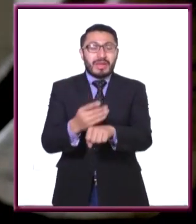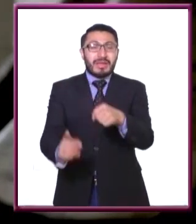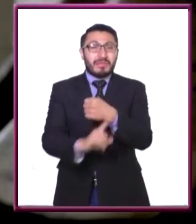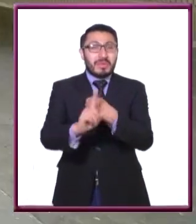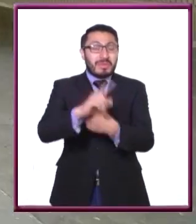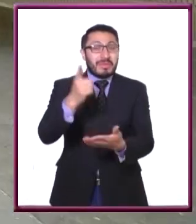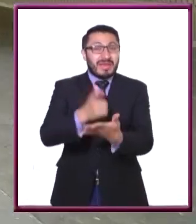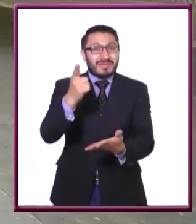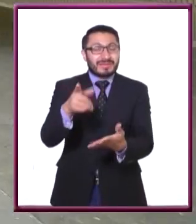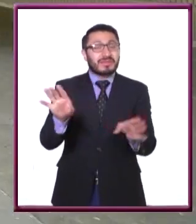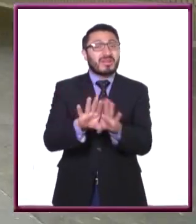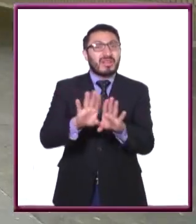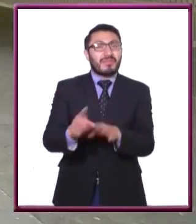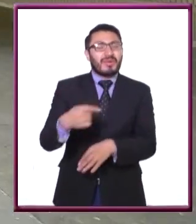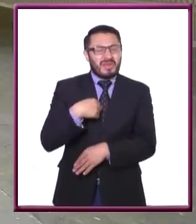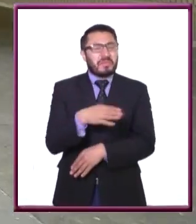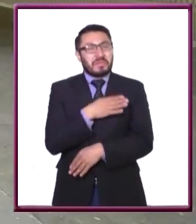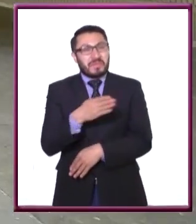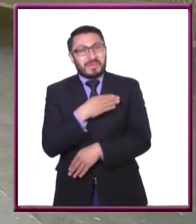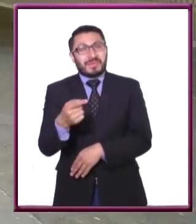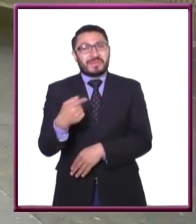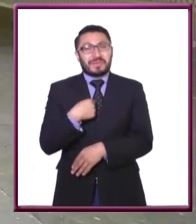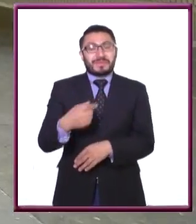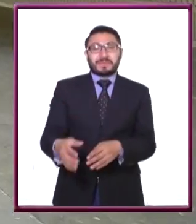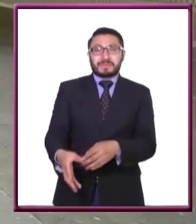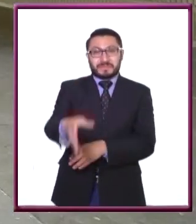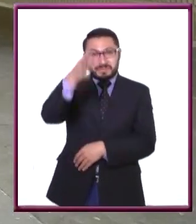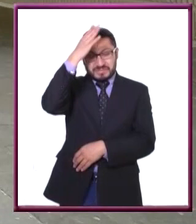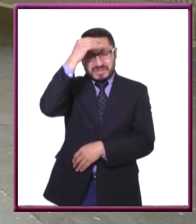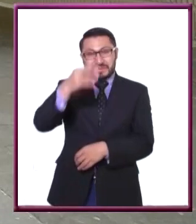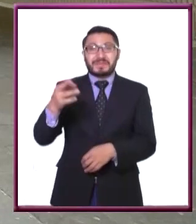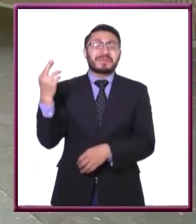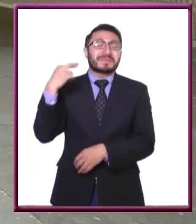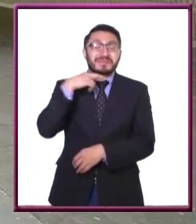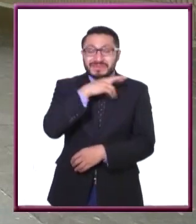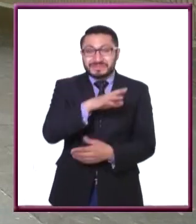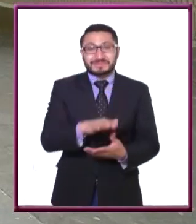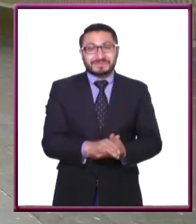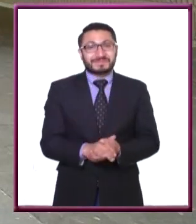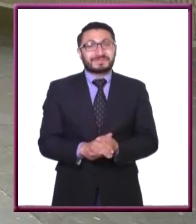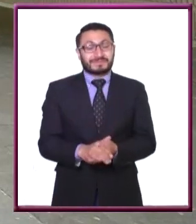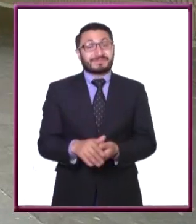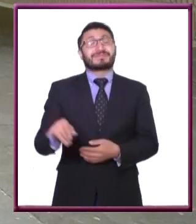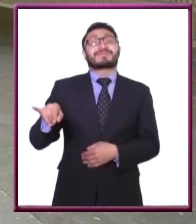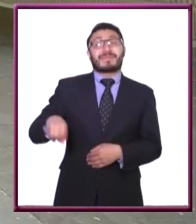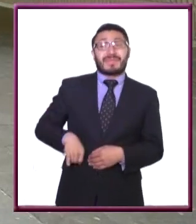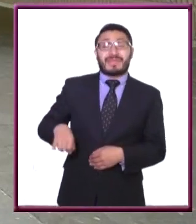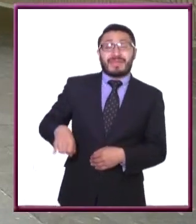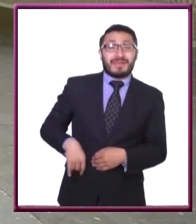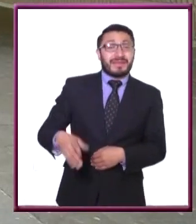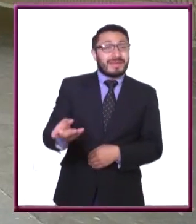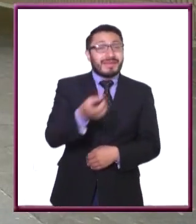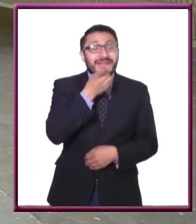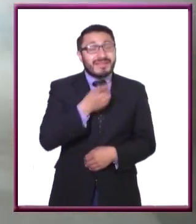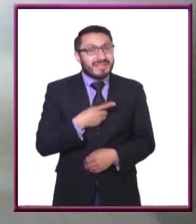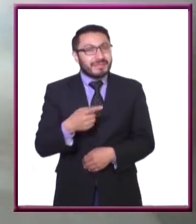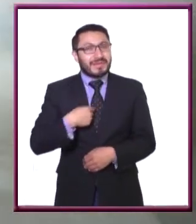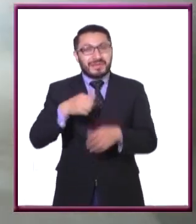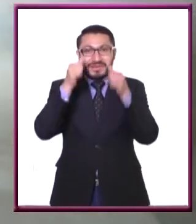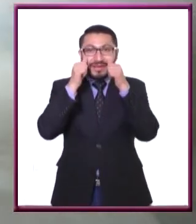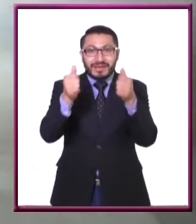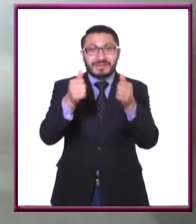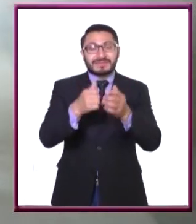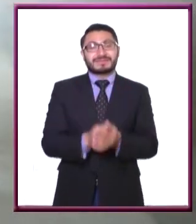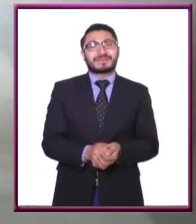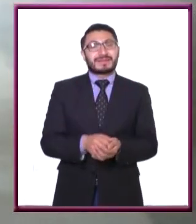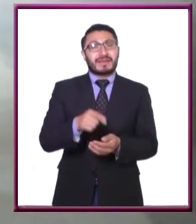problemas grandes? Soy requete bueno. Aprendí un método infalible para abordar los problemas grandes. Ah, sí, eso me interesa. A ver, cuéntame más. Soy